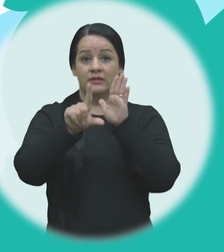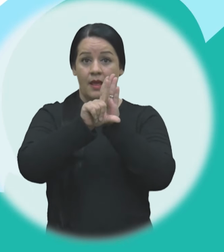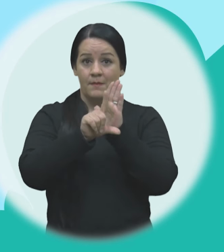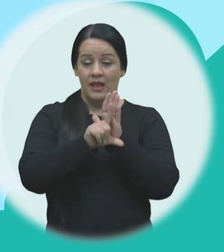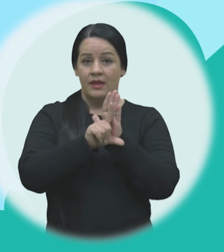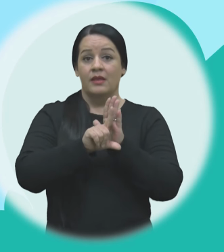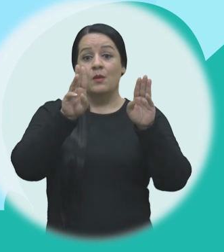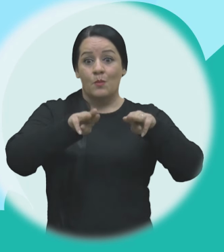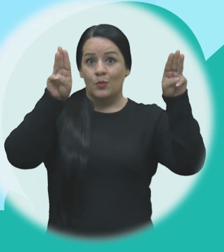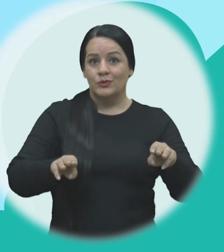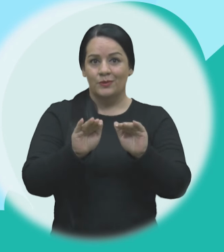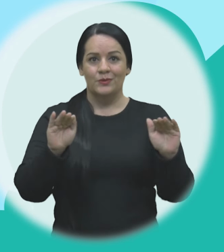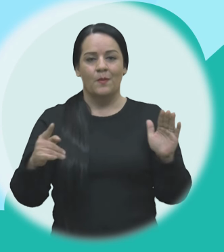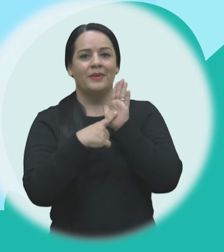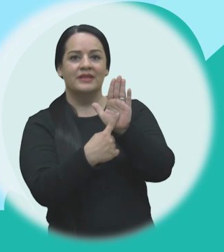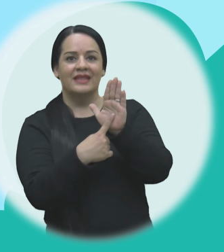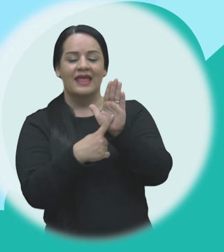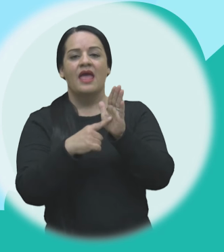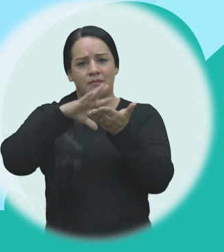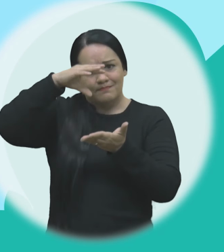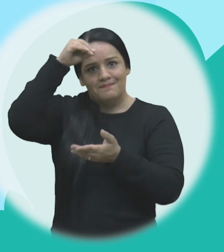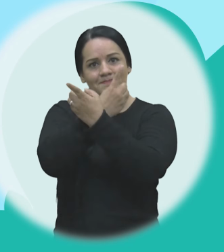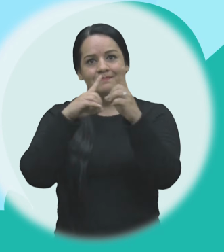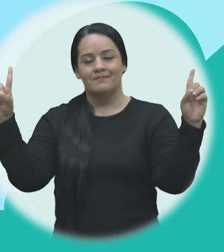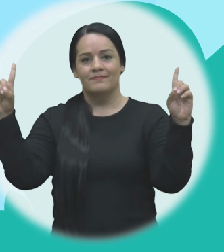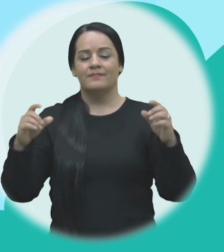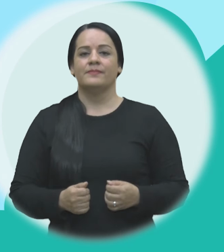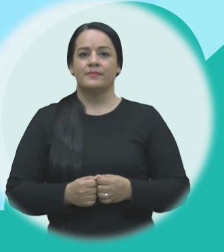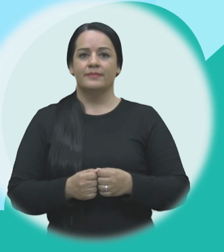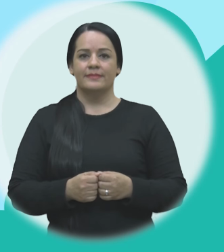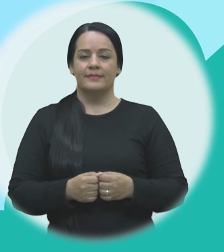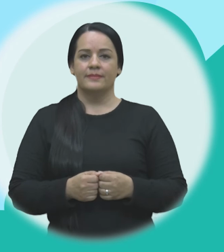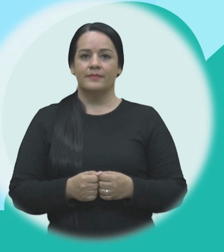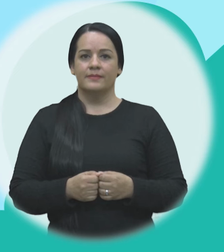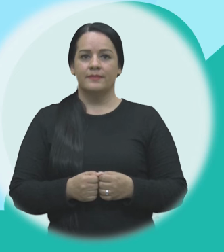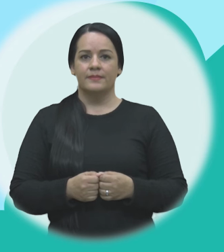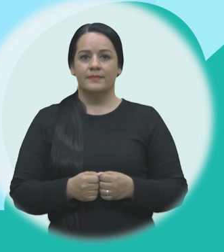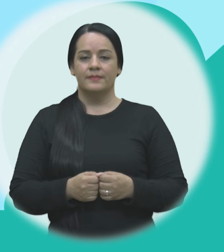La Asamblea Legislativa y el Museo de los Niños presentan ¡Creciendo en Democracia!